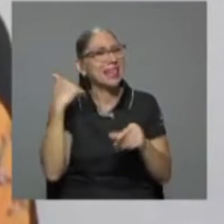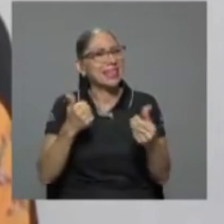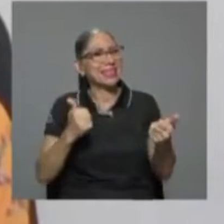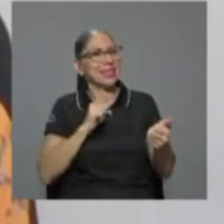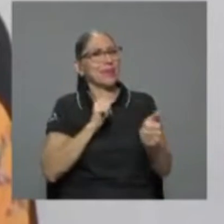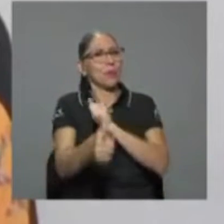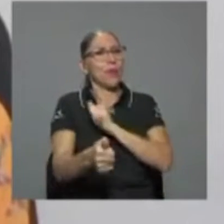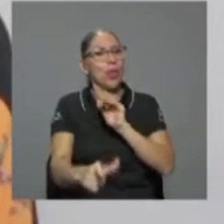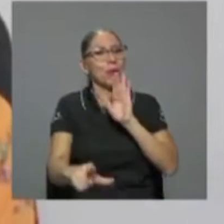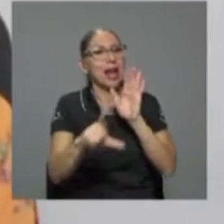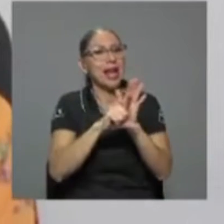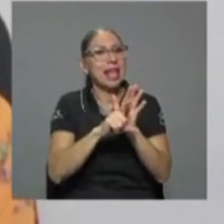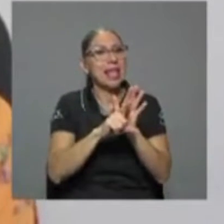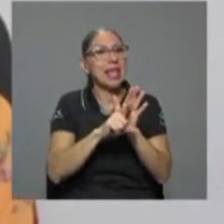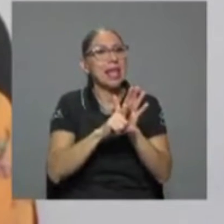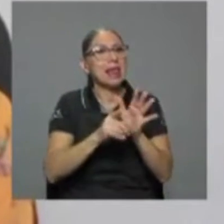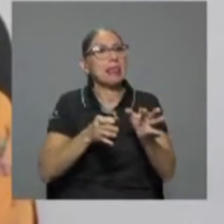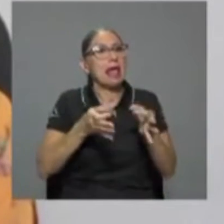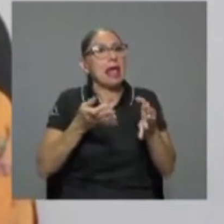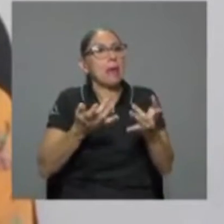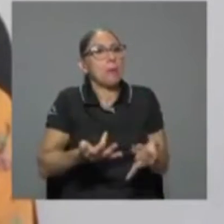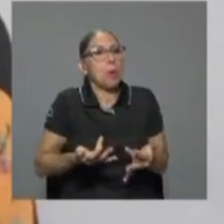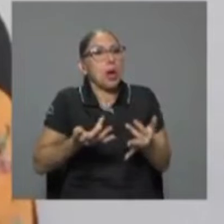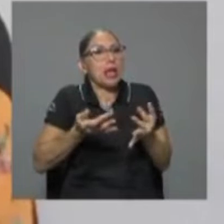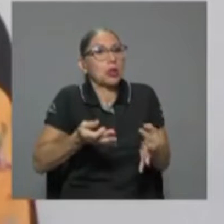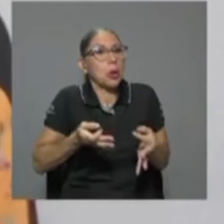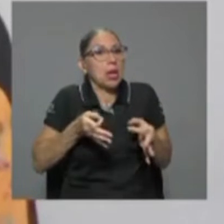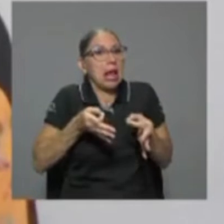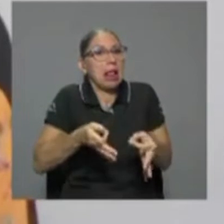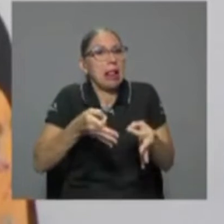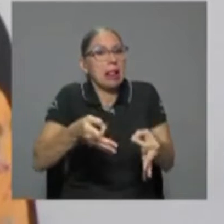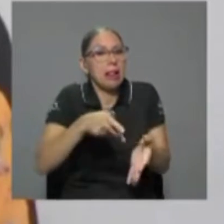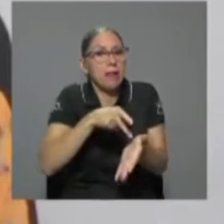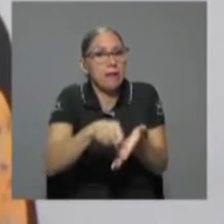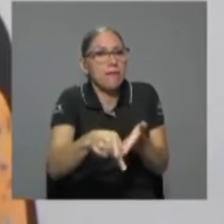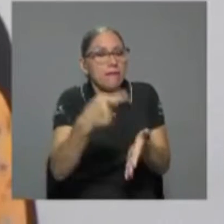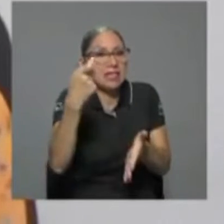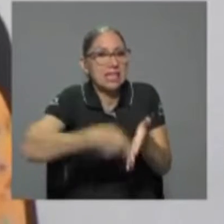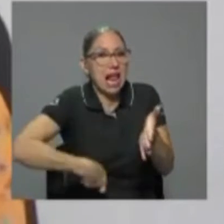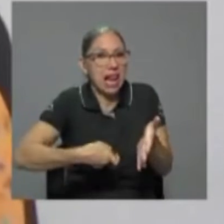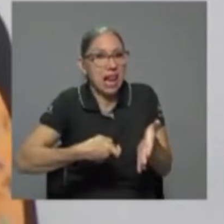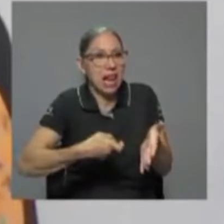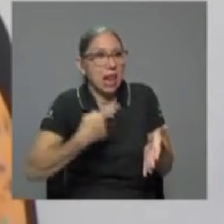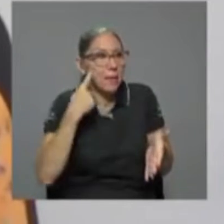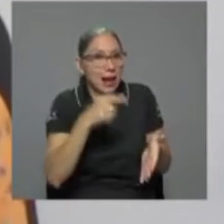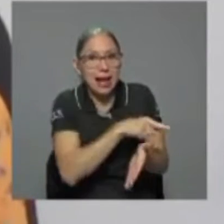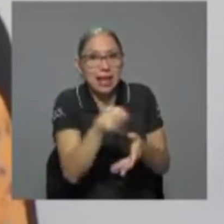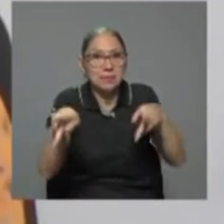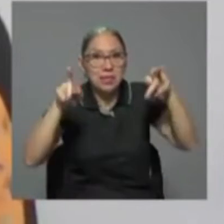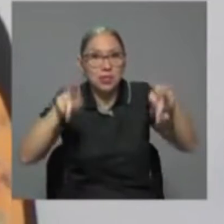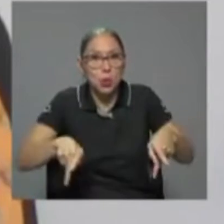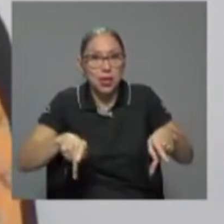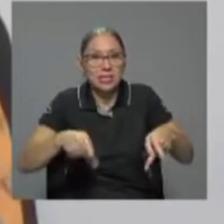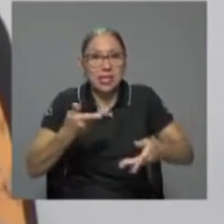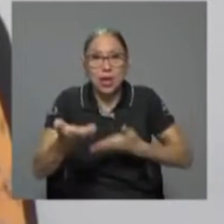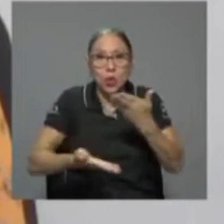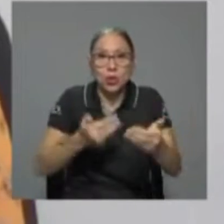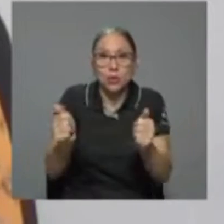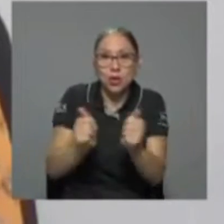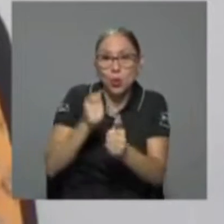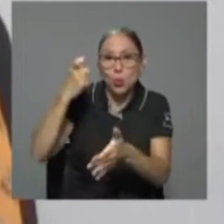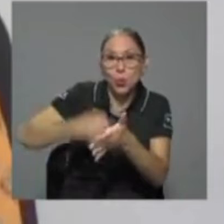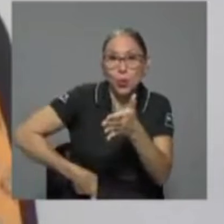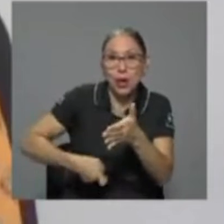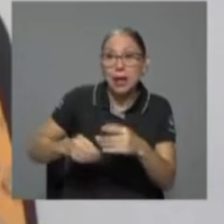los contribuyentes, y esas personas que se acogieron a ese mecanismo, principalmente en el impuesto al